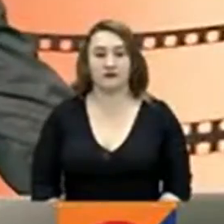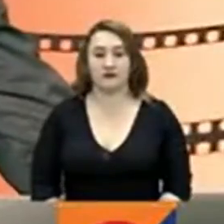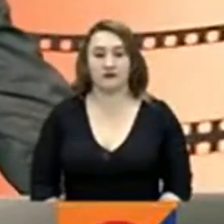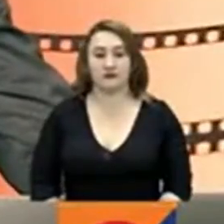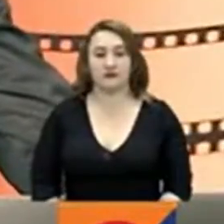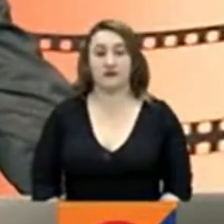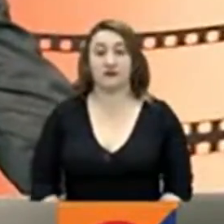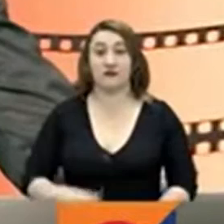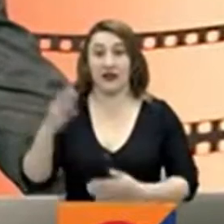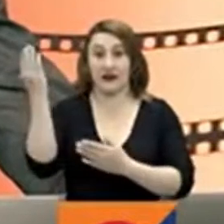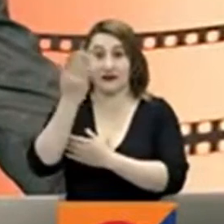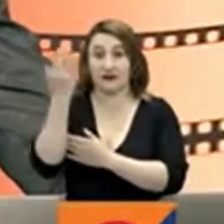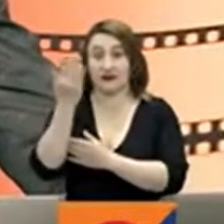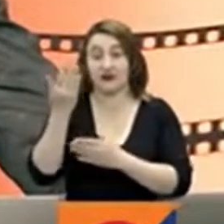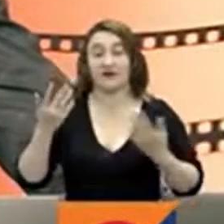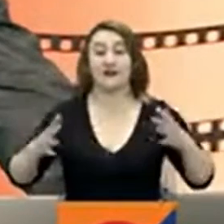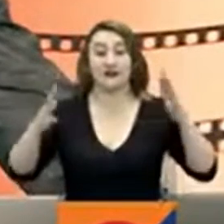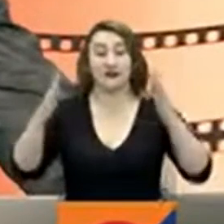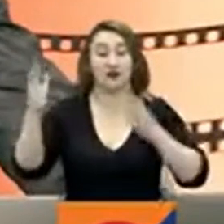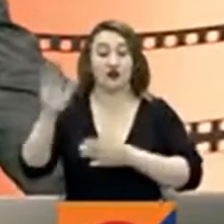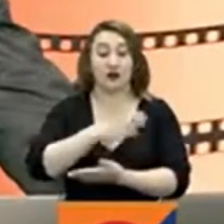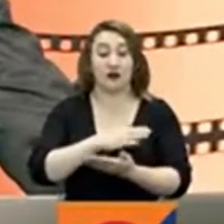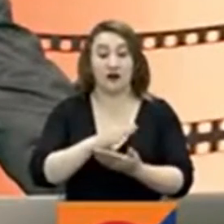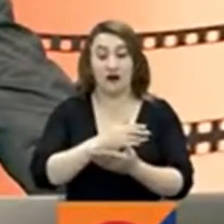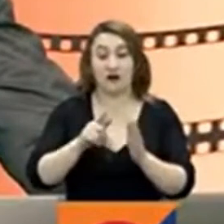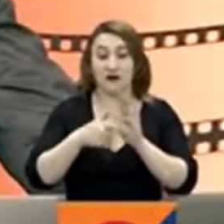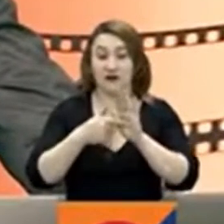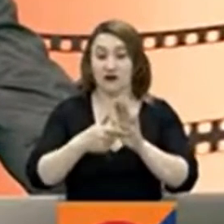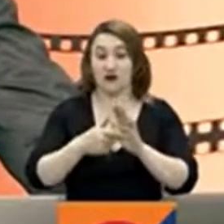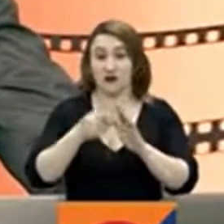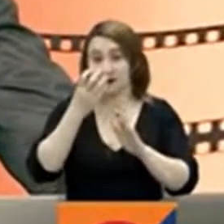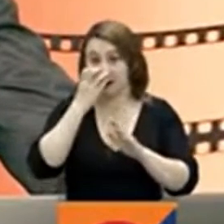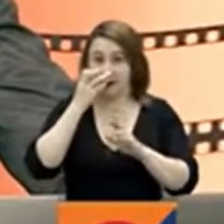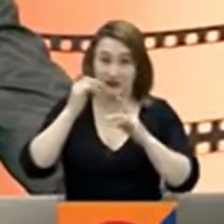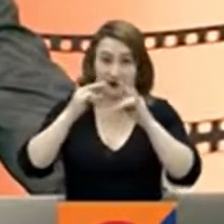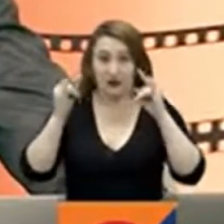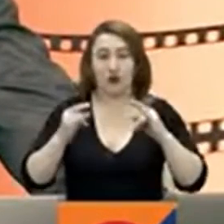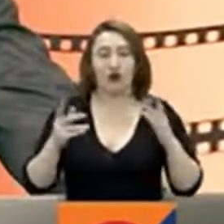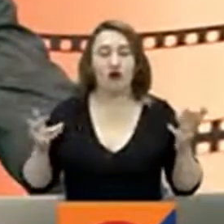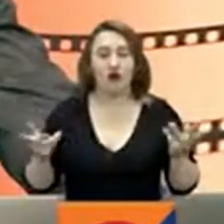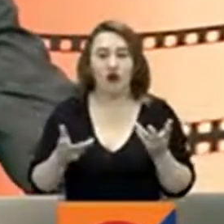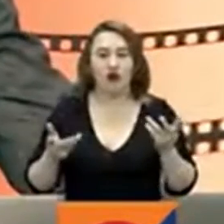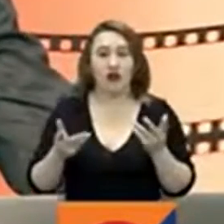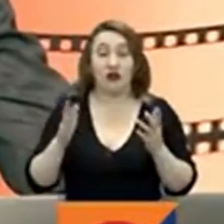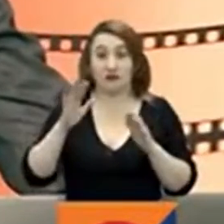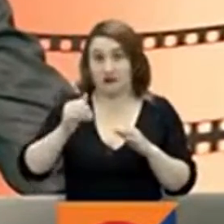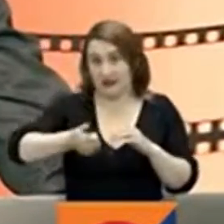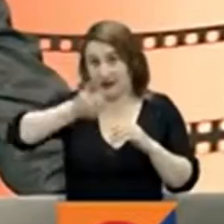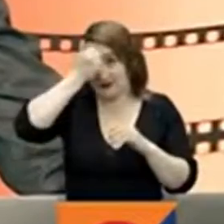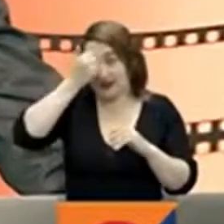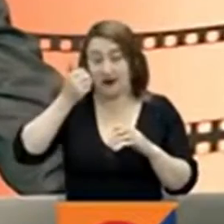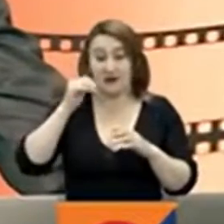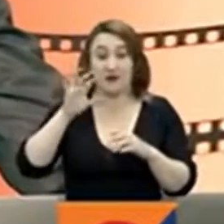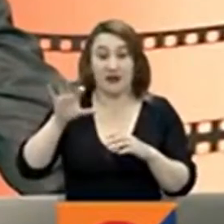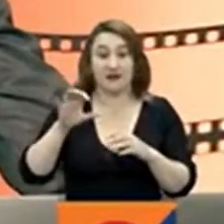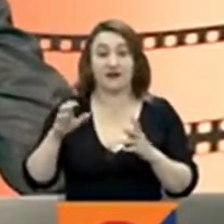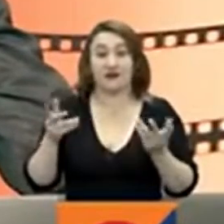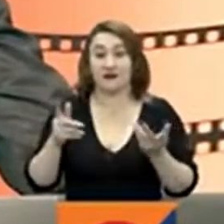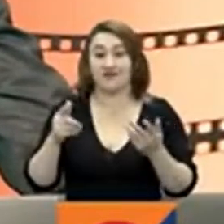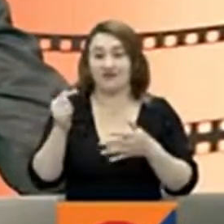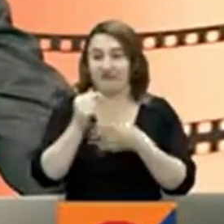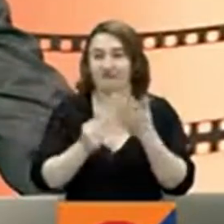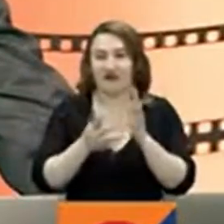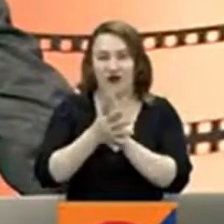El cine, los festivales musicales y las presentaciones circenses son protagonistas en los eventos que se organizan en el país. Detalles en nuestra agenda